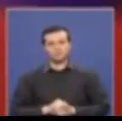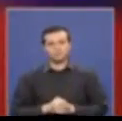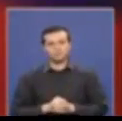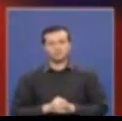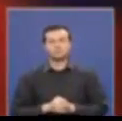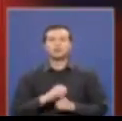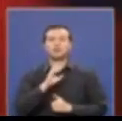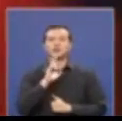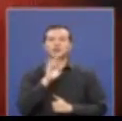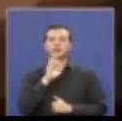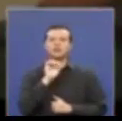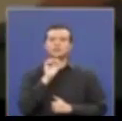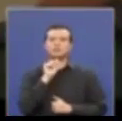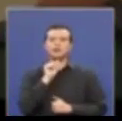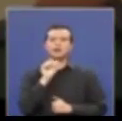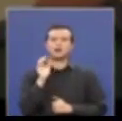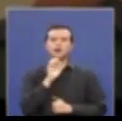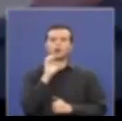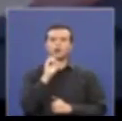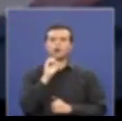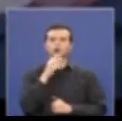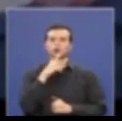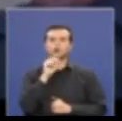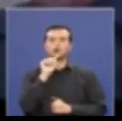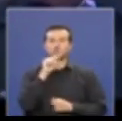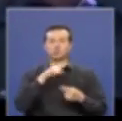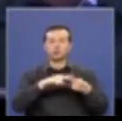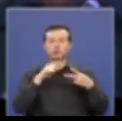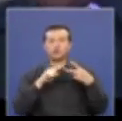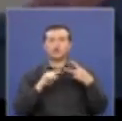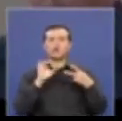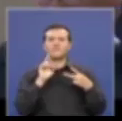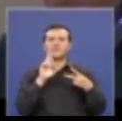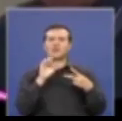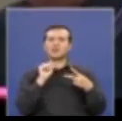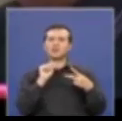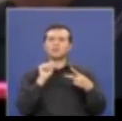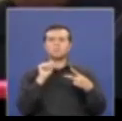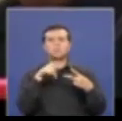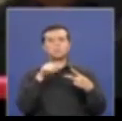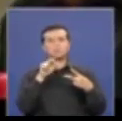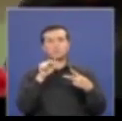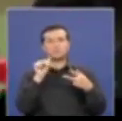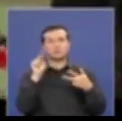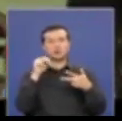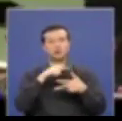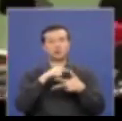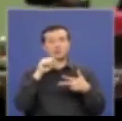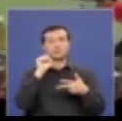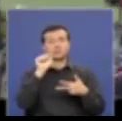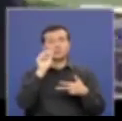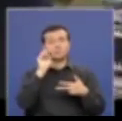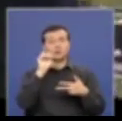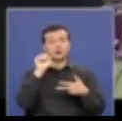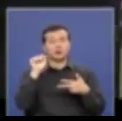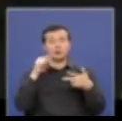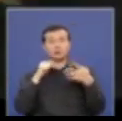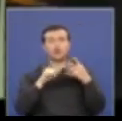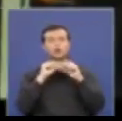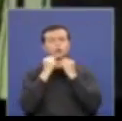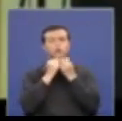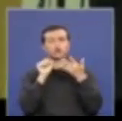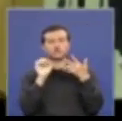estuvo Cristian Ochoa, grupo de danza Lupec, yo y después Franklin Cuarán, Ardilla Pasta, Samaya, Anastasia, Grupo